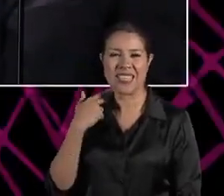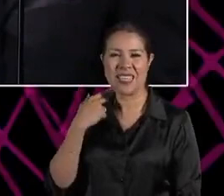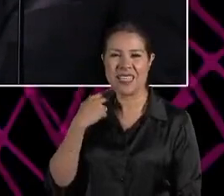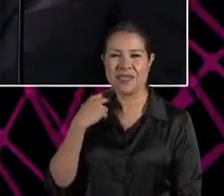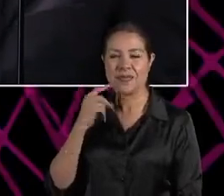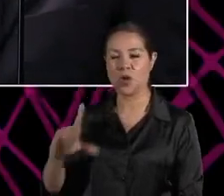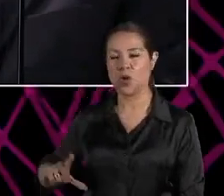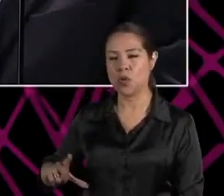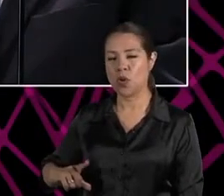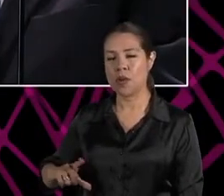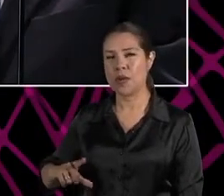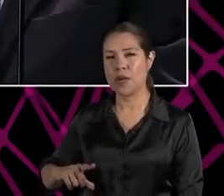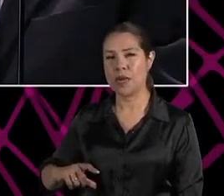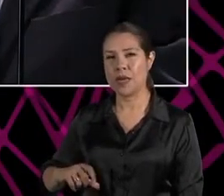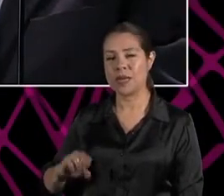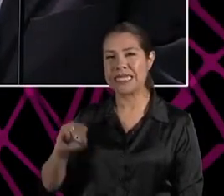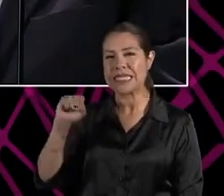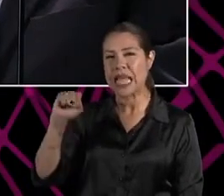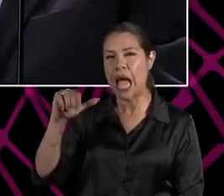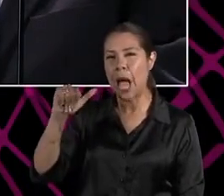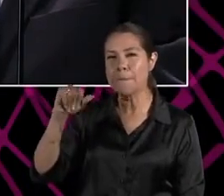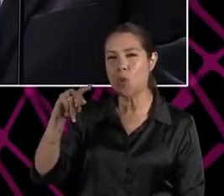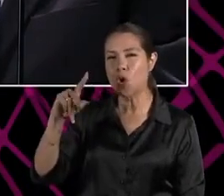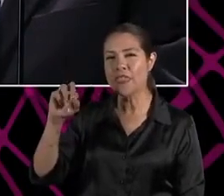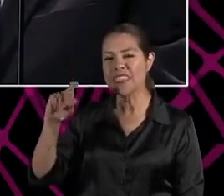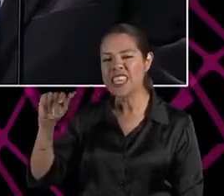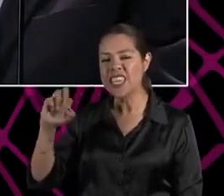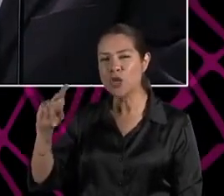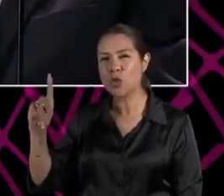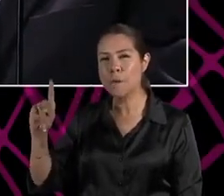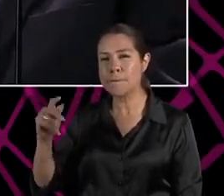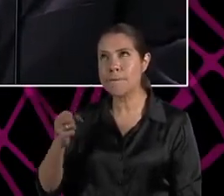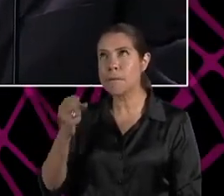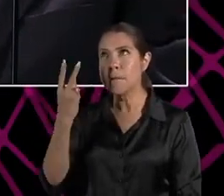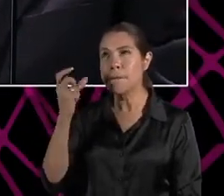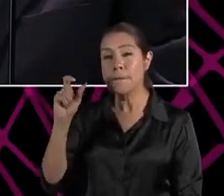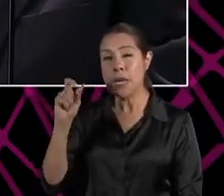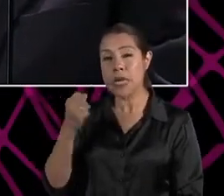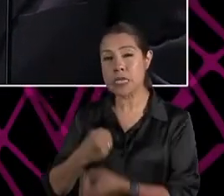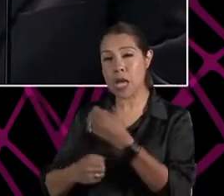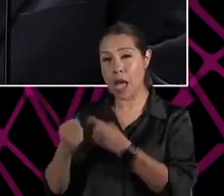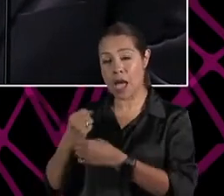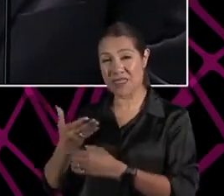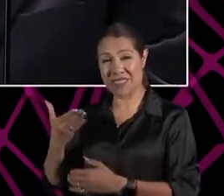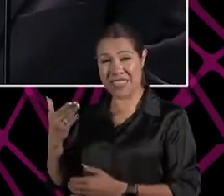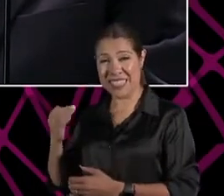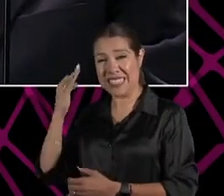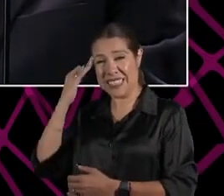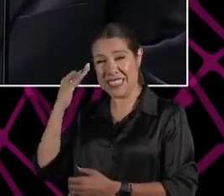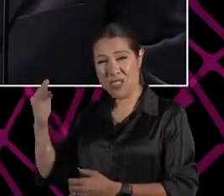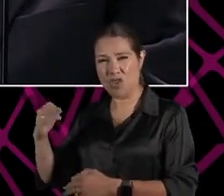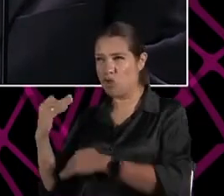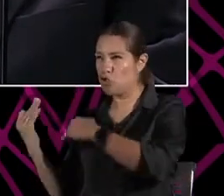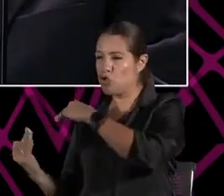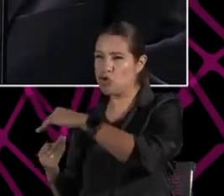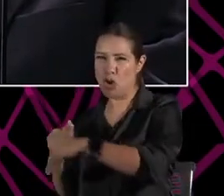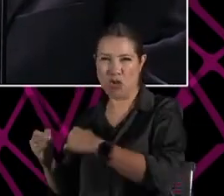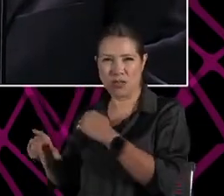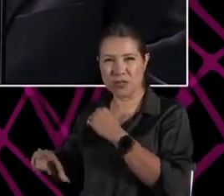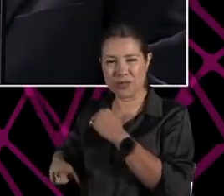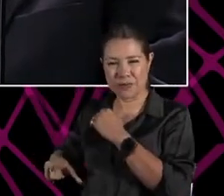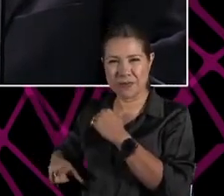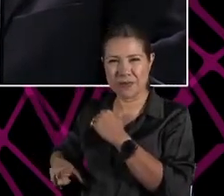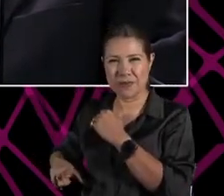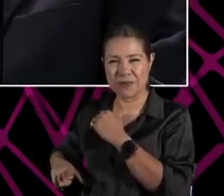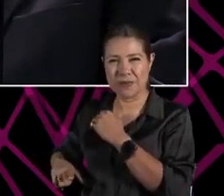Márquez, el tema del Zapotillo tiene más de 20 años. En ese tiempo, todos los